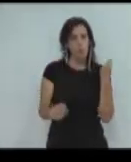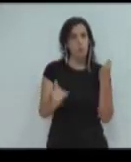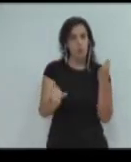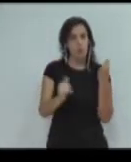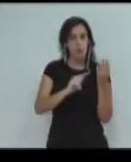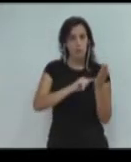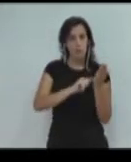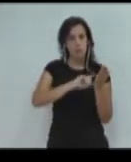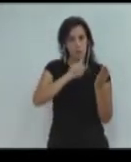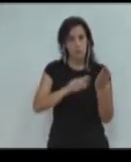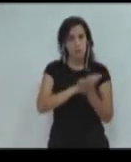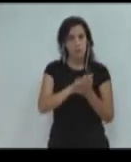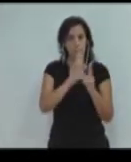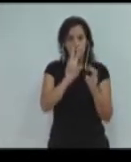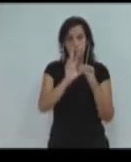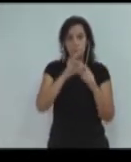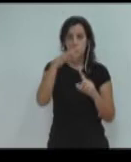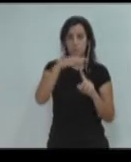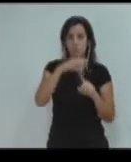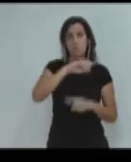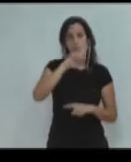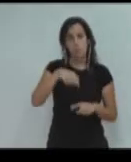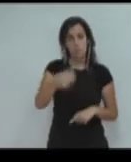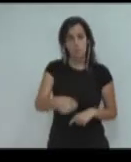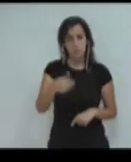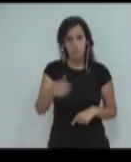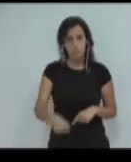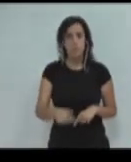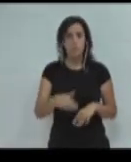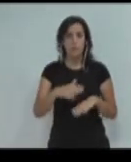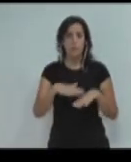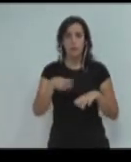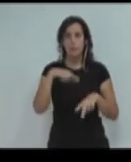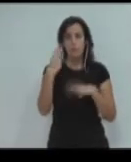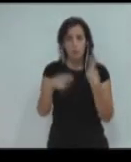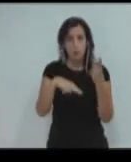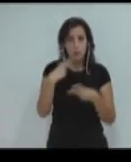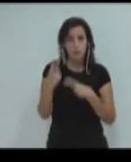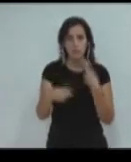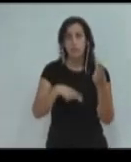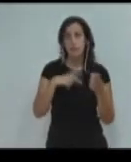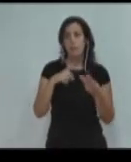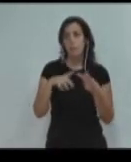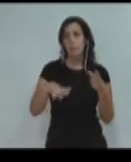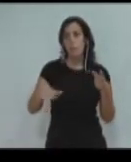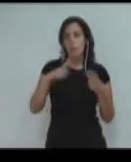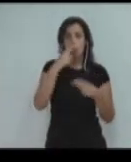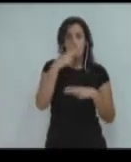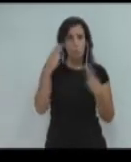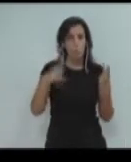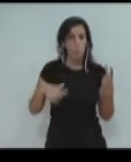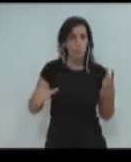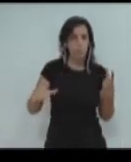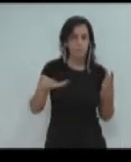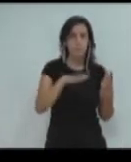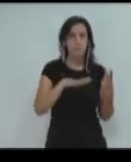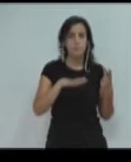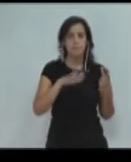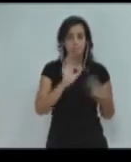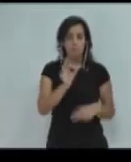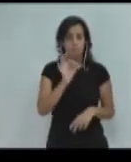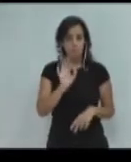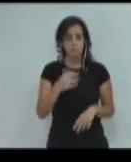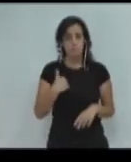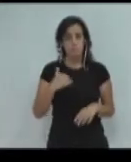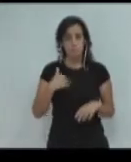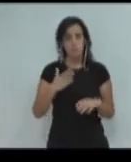es la señalética, ¿no?, que esa hay que contemplarla, pues se habla en restaurantes, bueno, en lugares públicos, que es verdad que ya